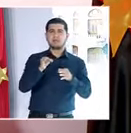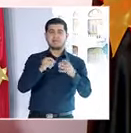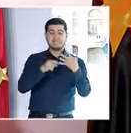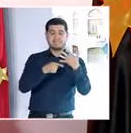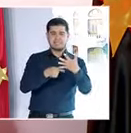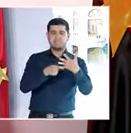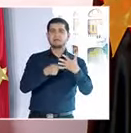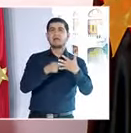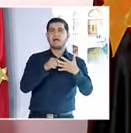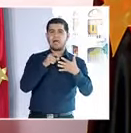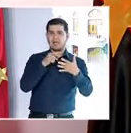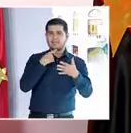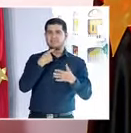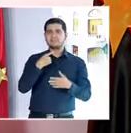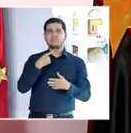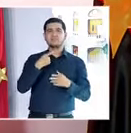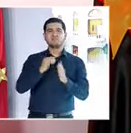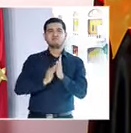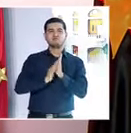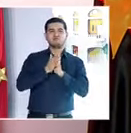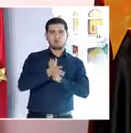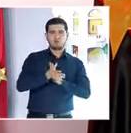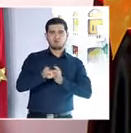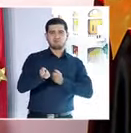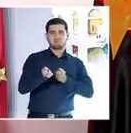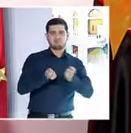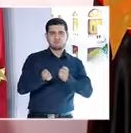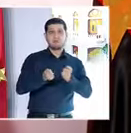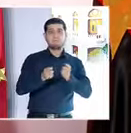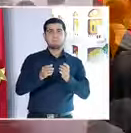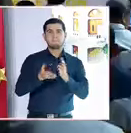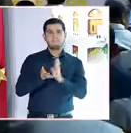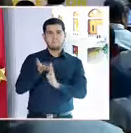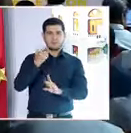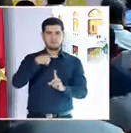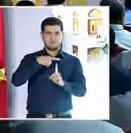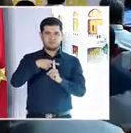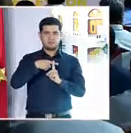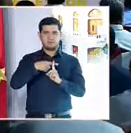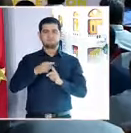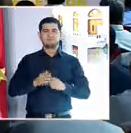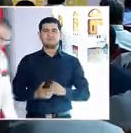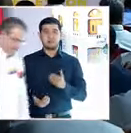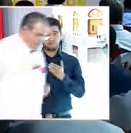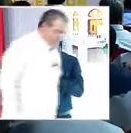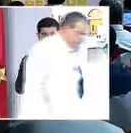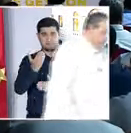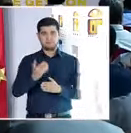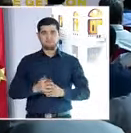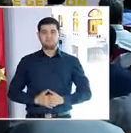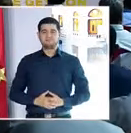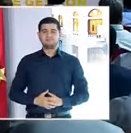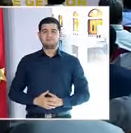denominado Informe de Gestión Más Oportunidades para Todos 2020-2021.